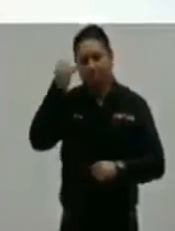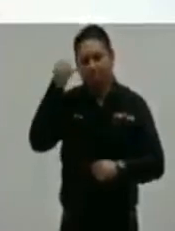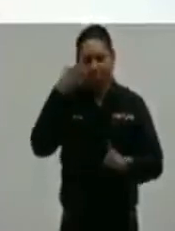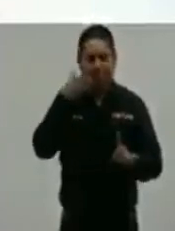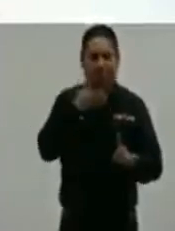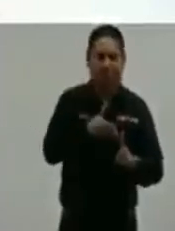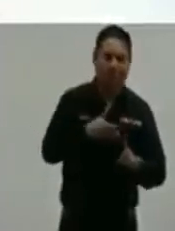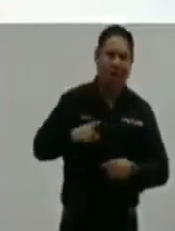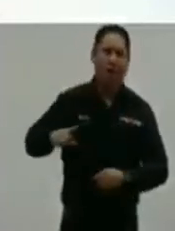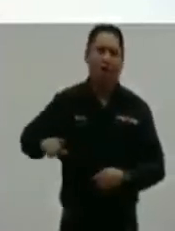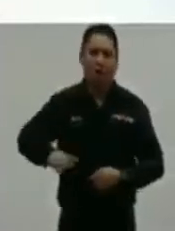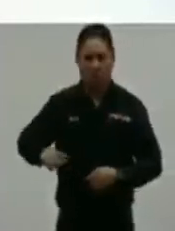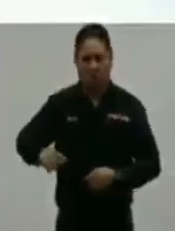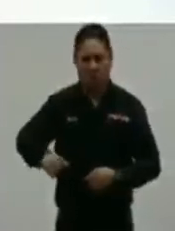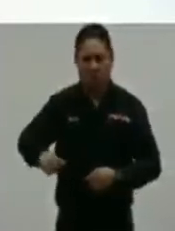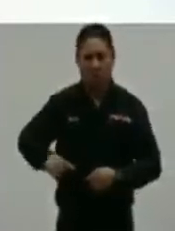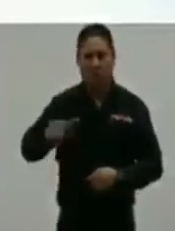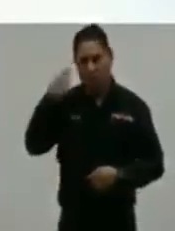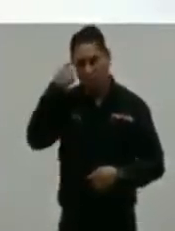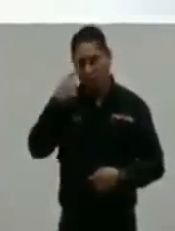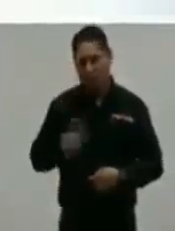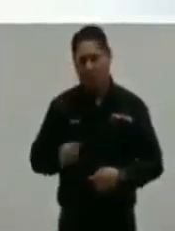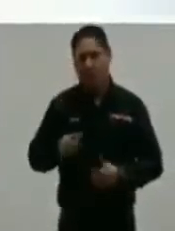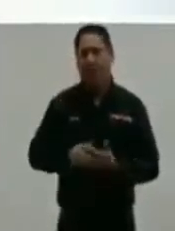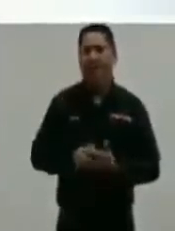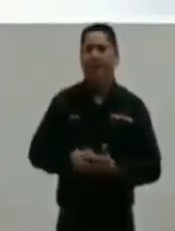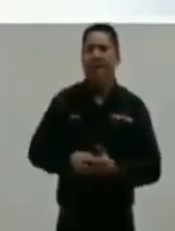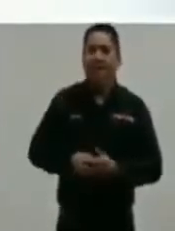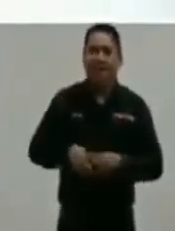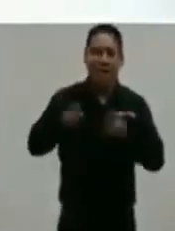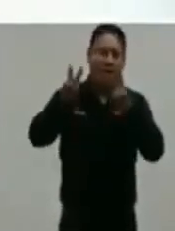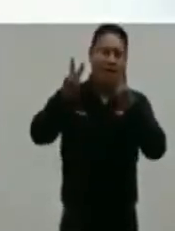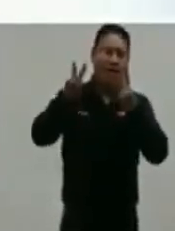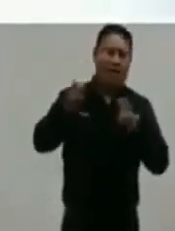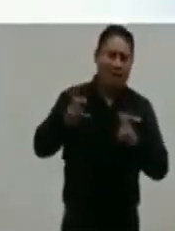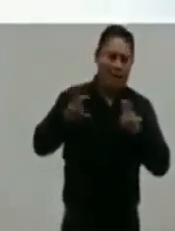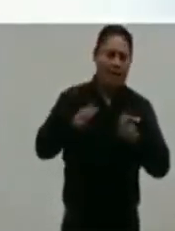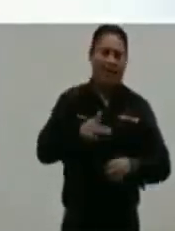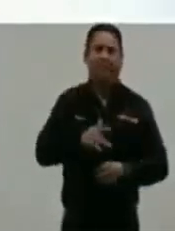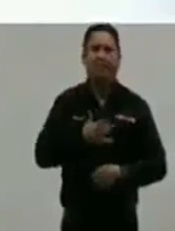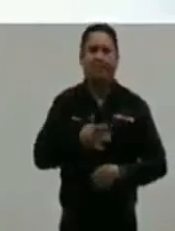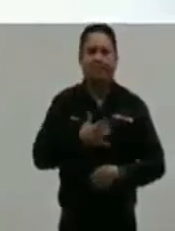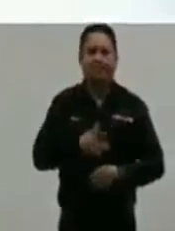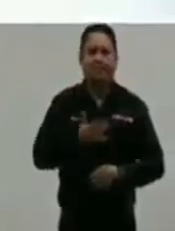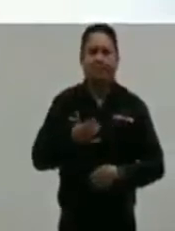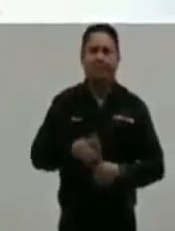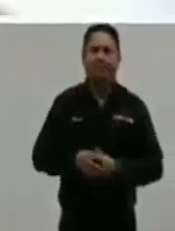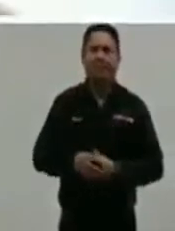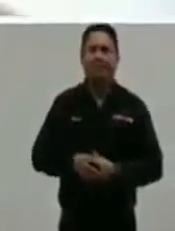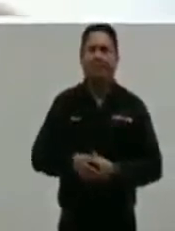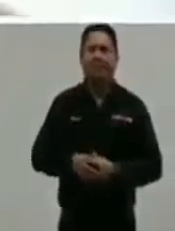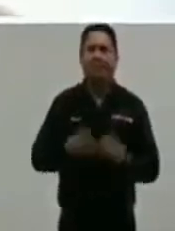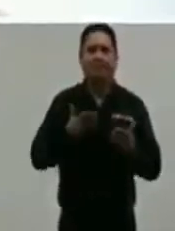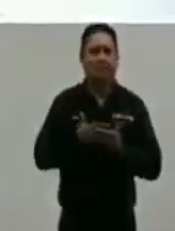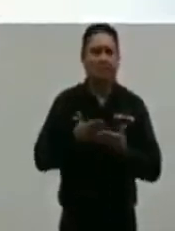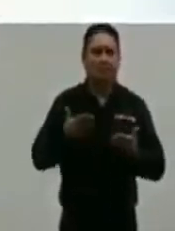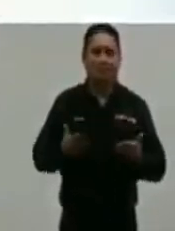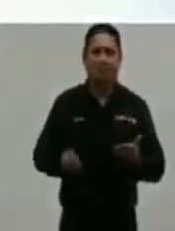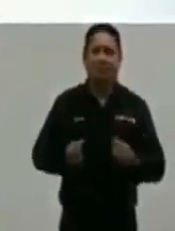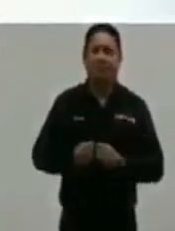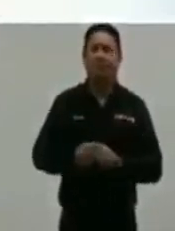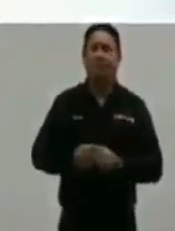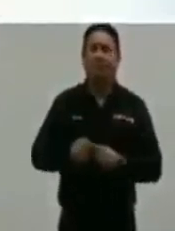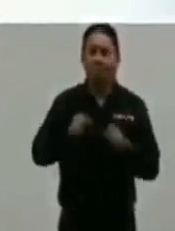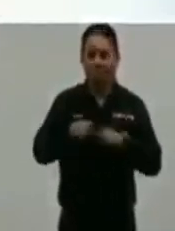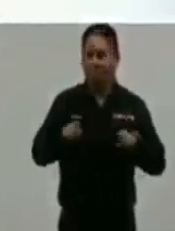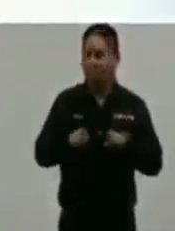del señor gobernador fue precisamente tratar este tema con sensibilidad y por el momento, por la situación en la que